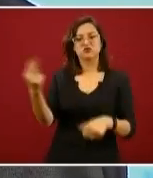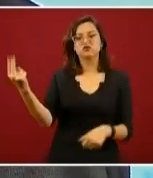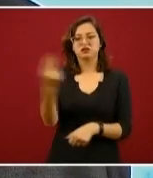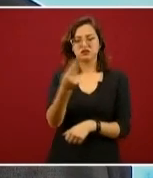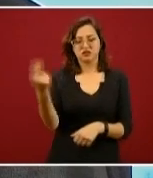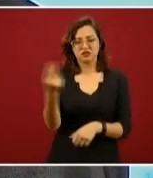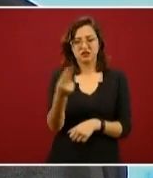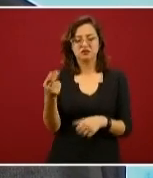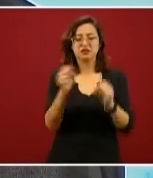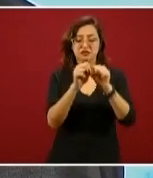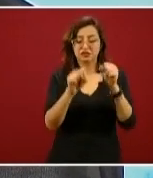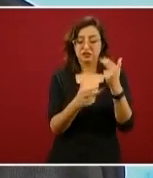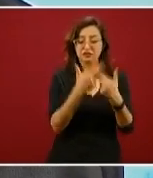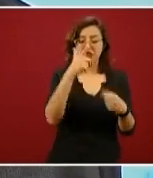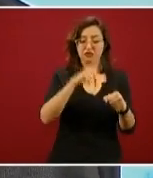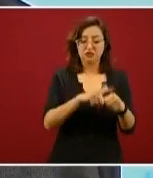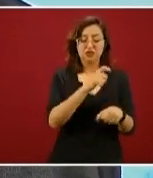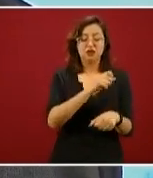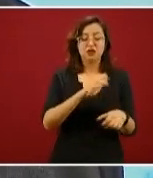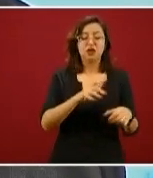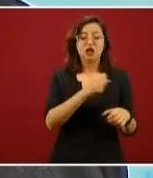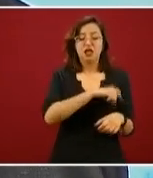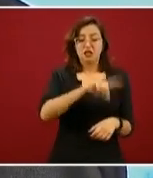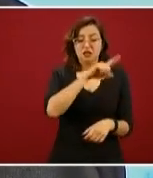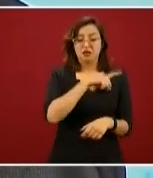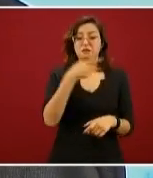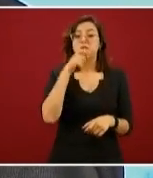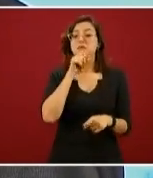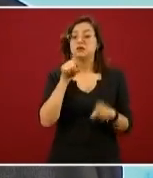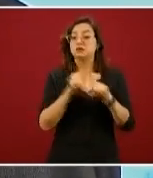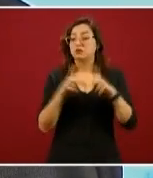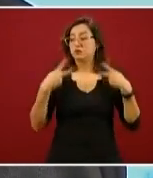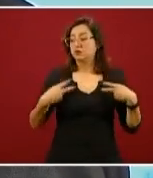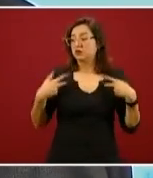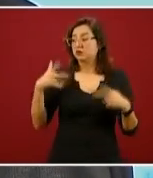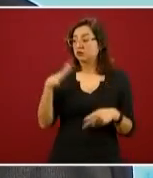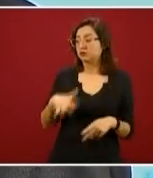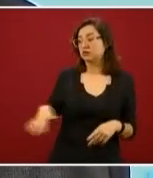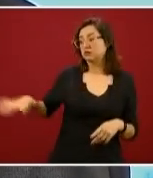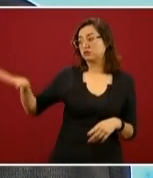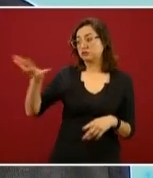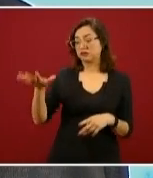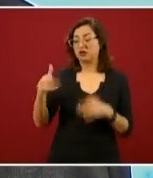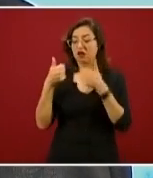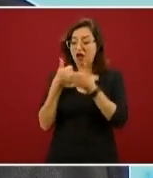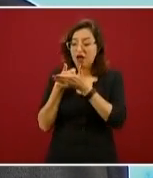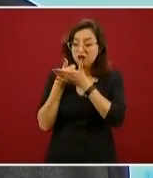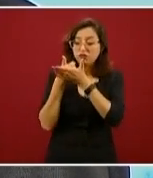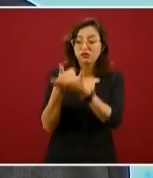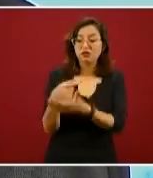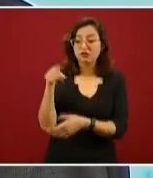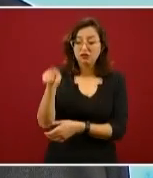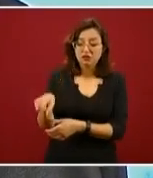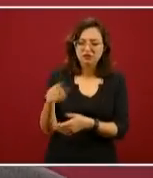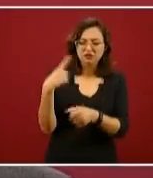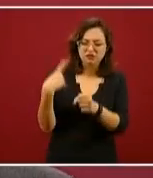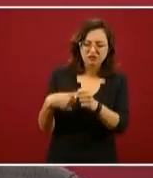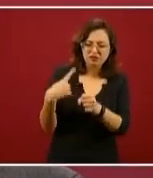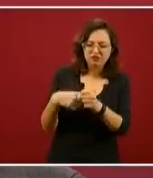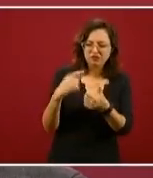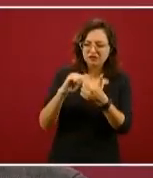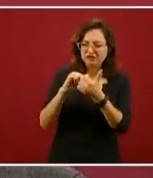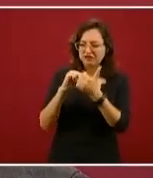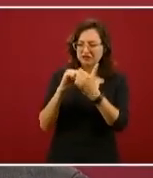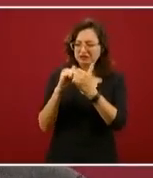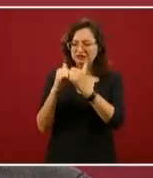Sistema Nacional de Salud, pero también de la sociedad, para poder prevenir que se compliquen y, en caso de que presenten alguna